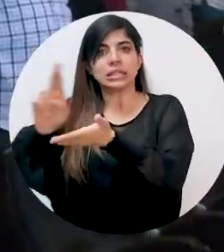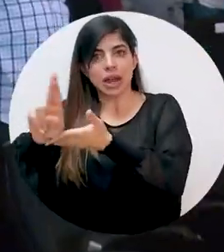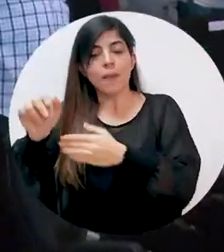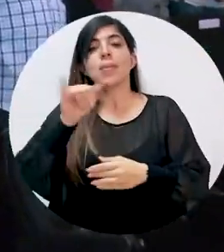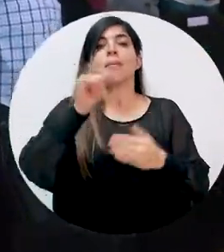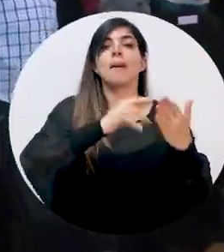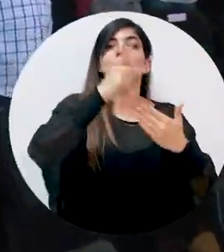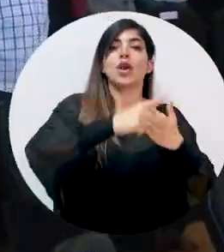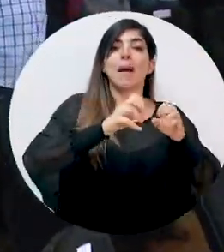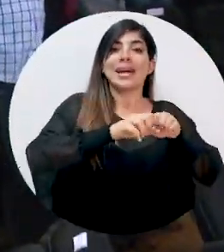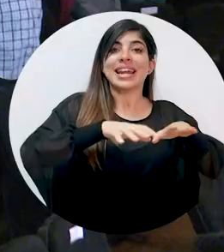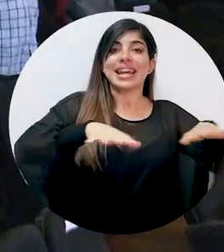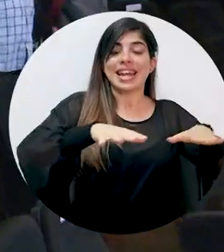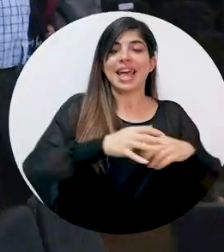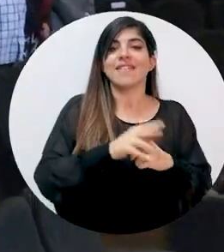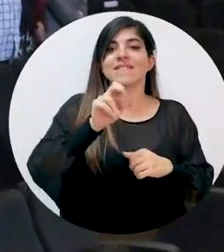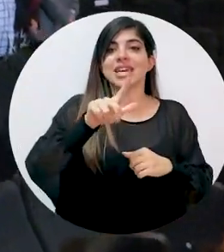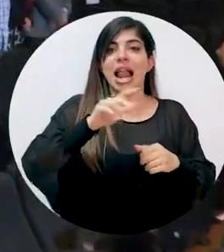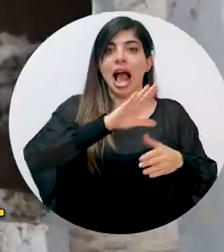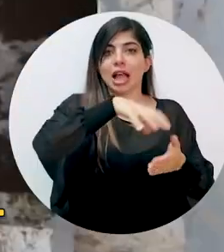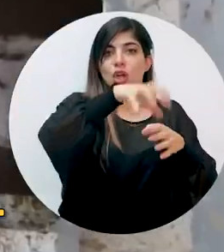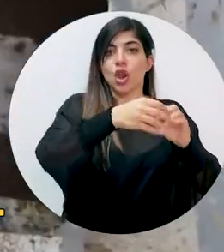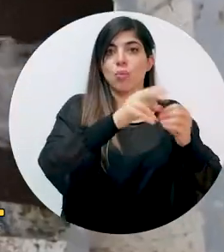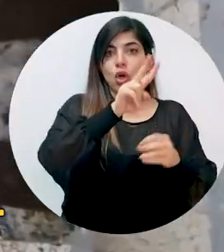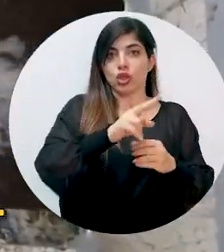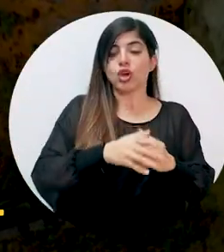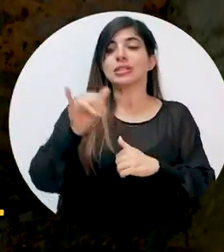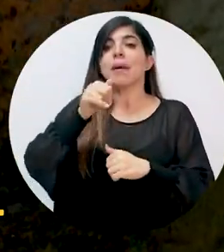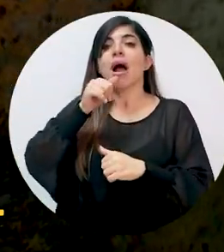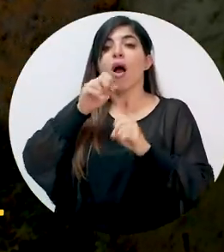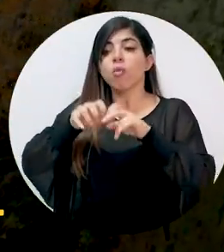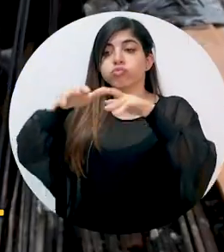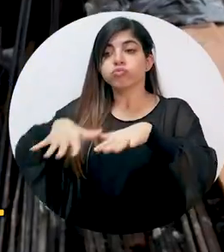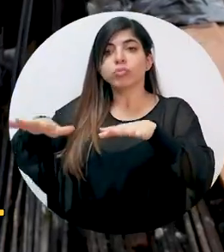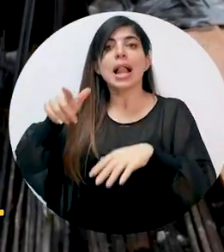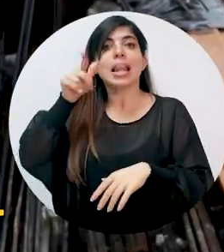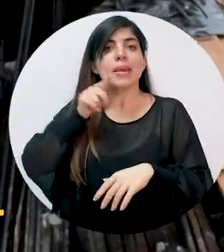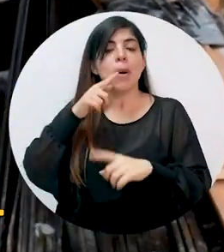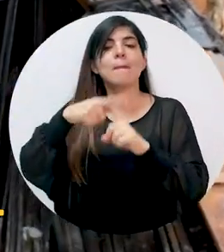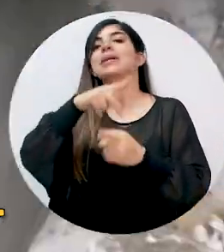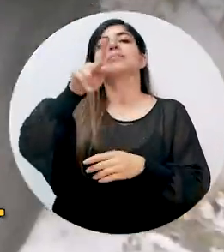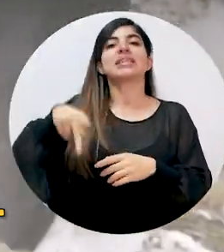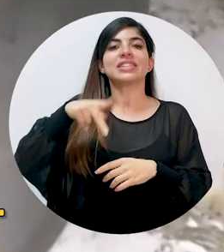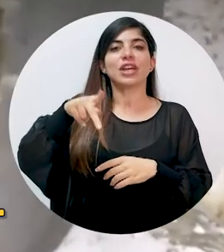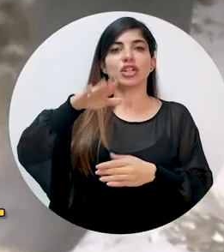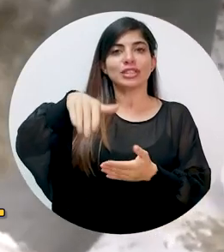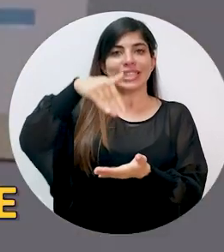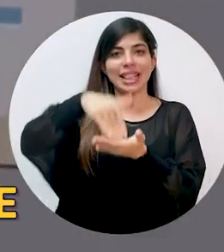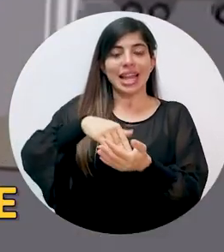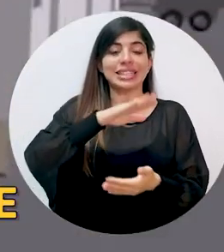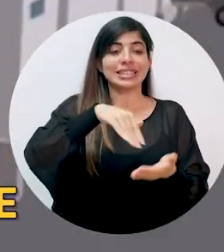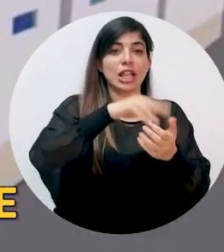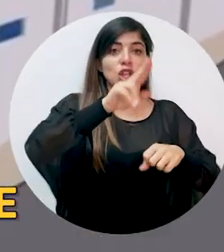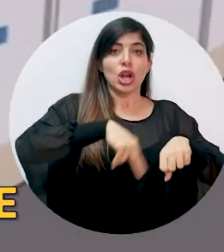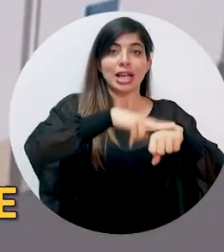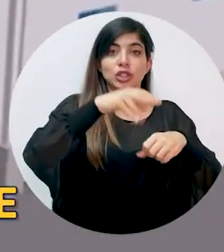Ramón, segundo tracto del programa Red Vial Cantonal 2, ampliación y mejoramiento del sistema de alcantarillado en Limón y en Pacífico Central,